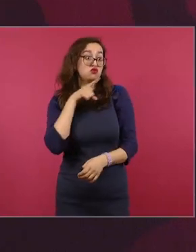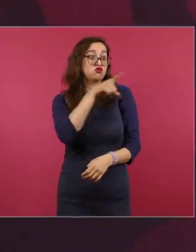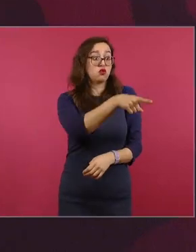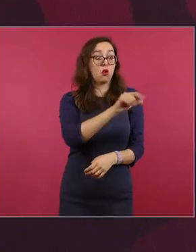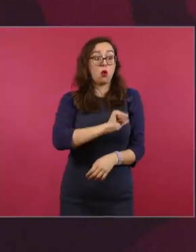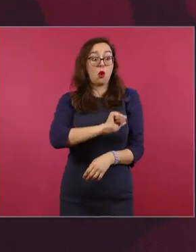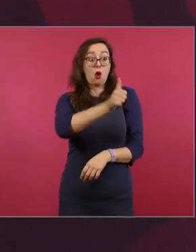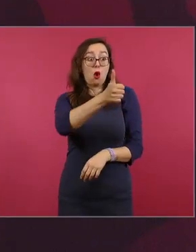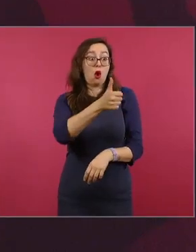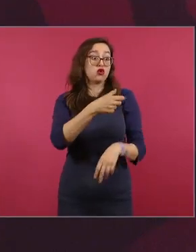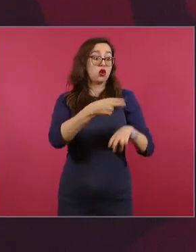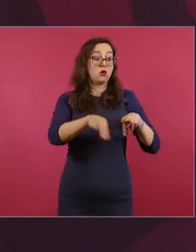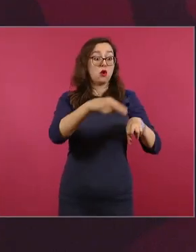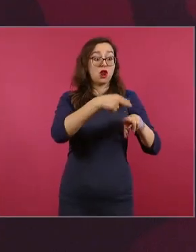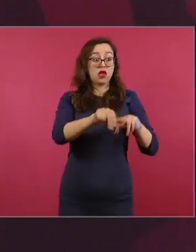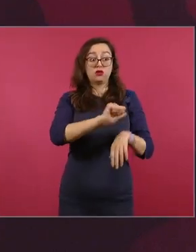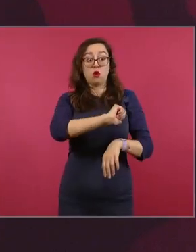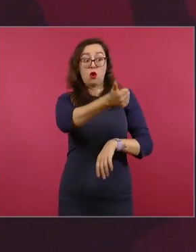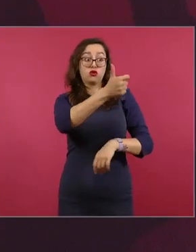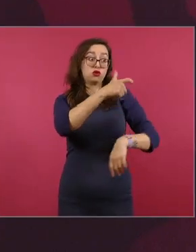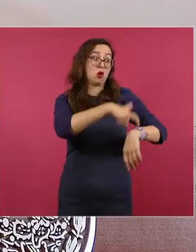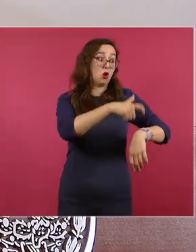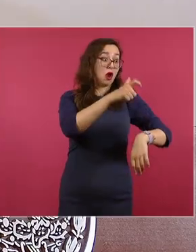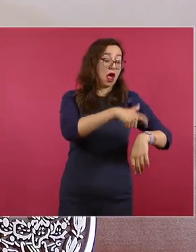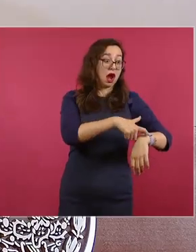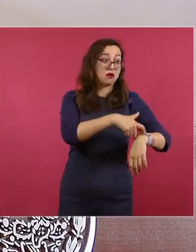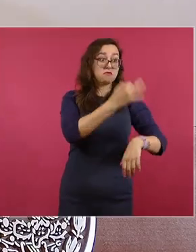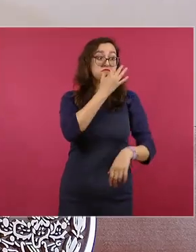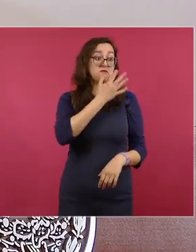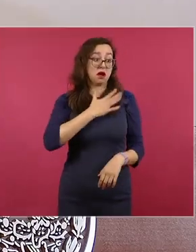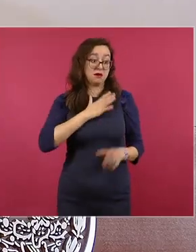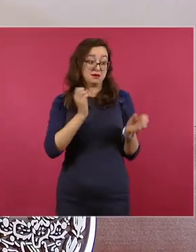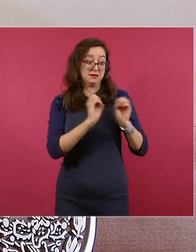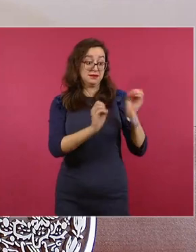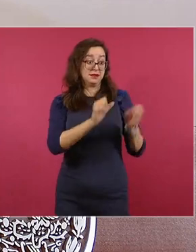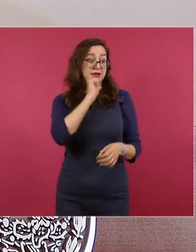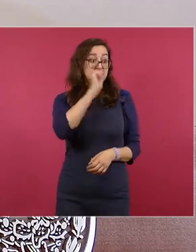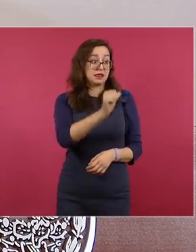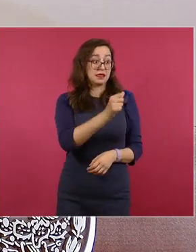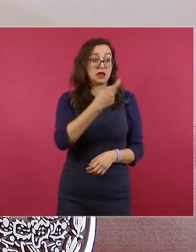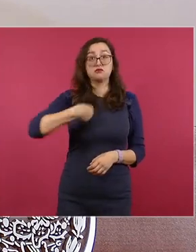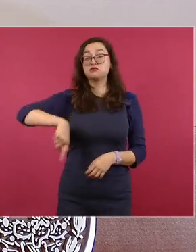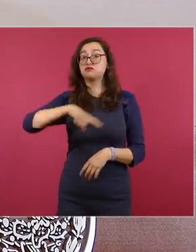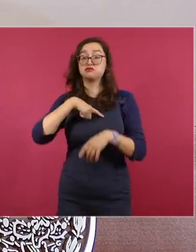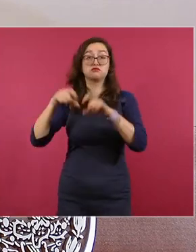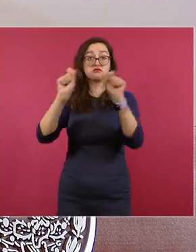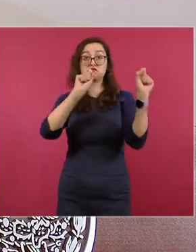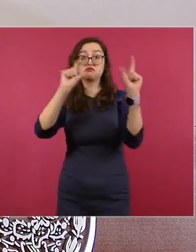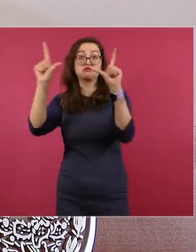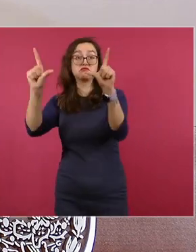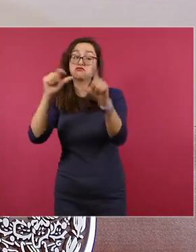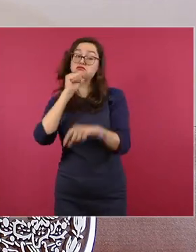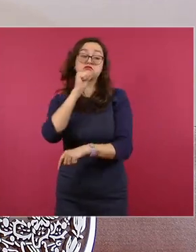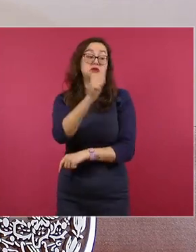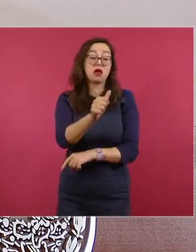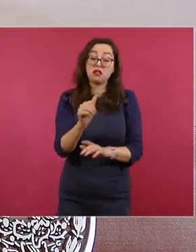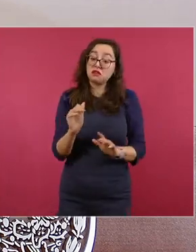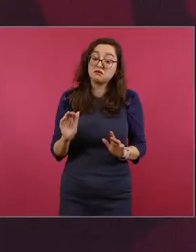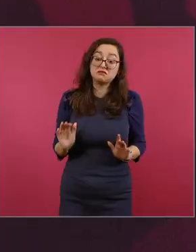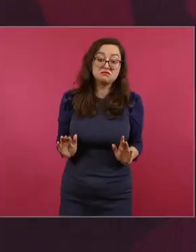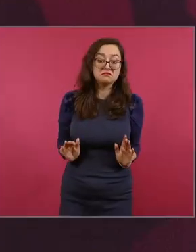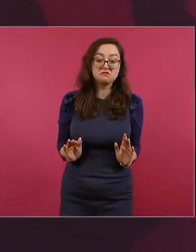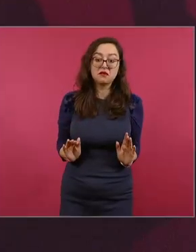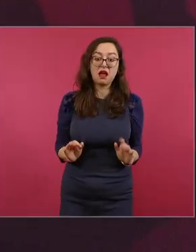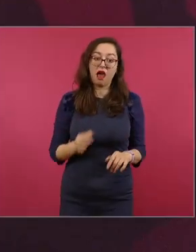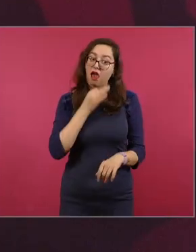aéreas. Estuvimos avisándolo, informando también a la población, y el inicio de